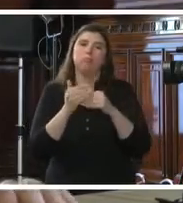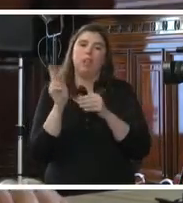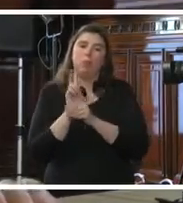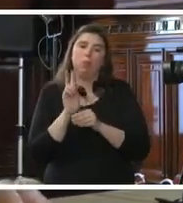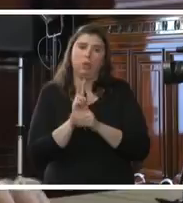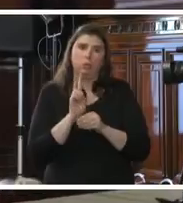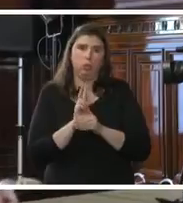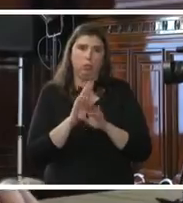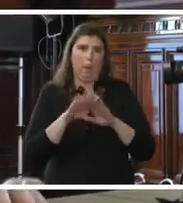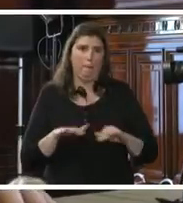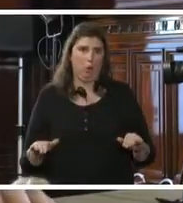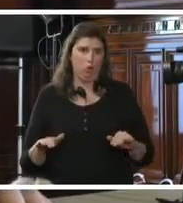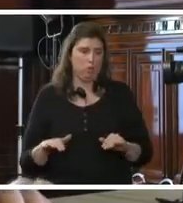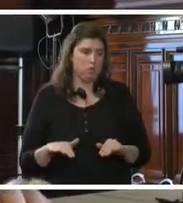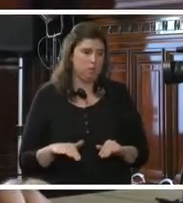las menores.